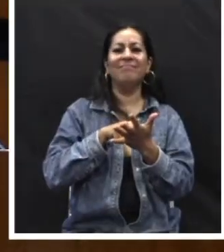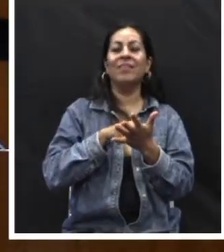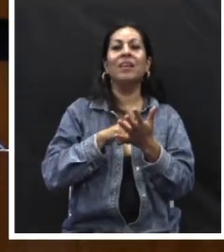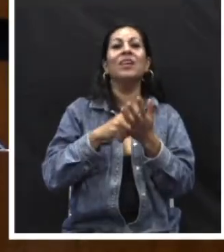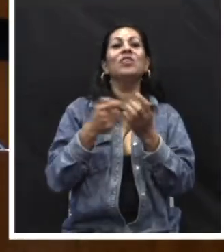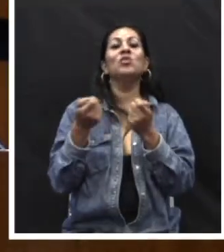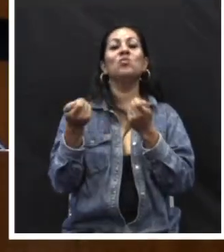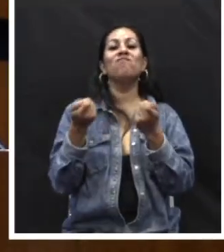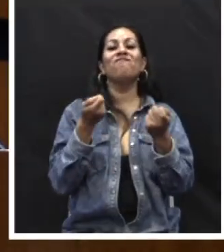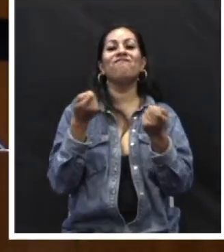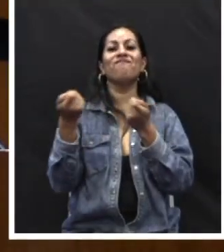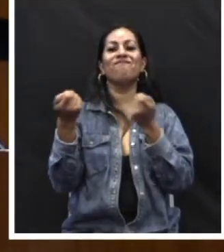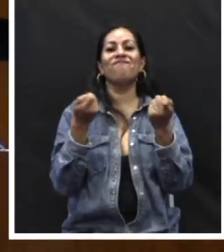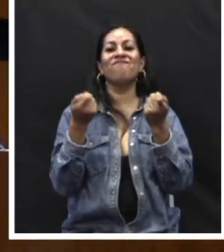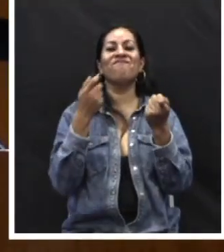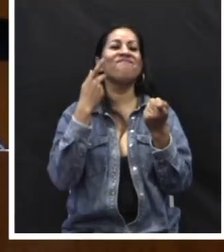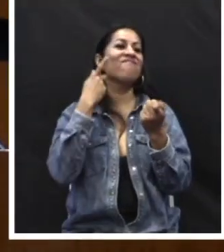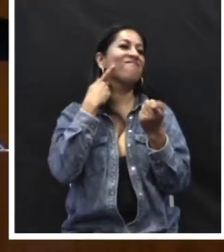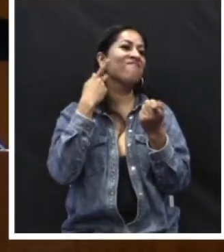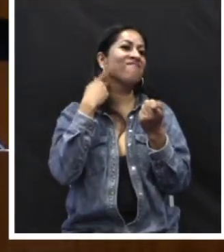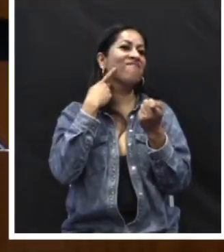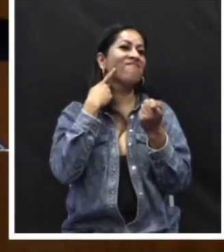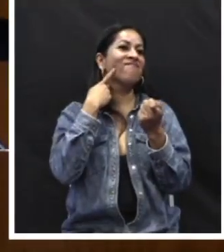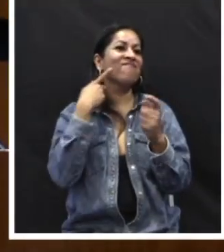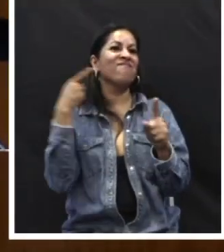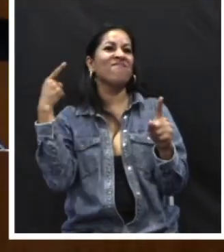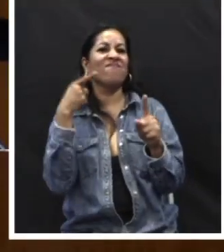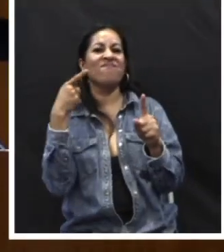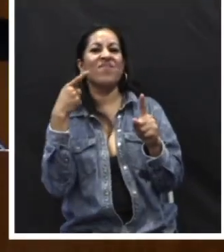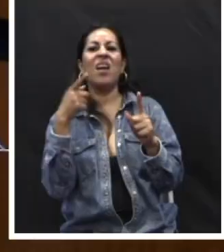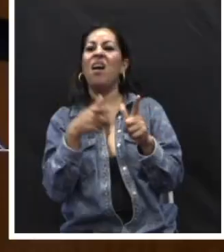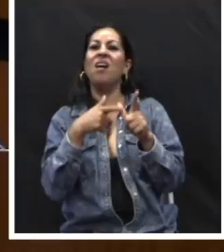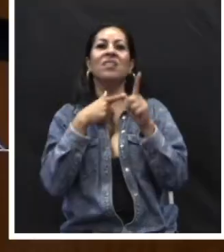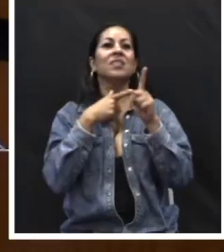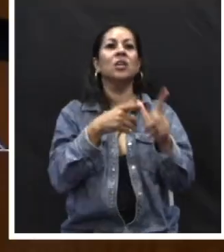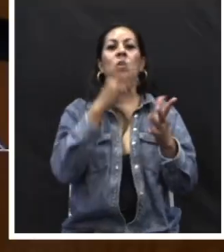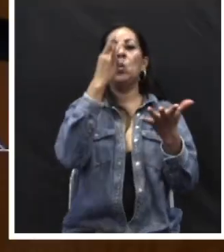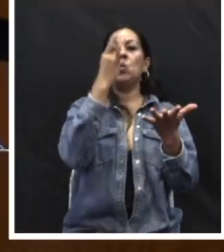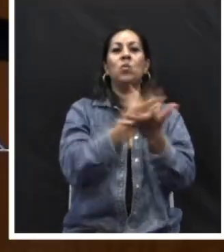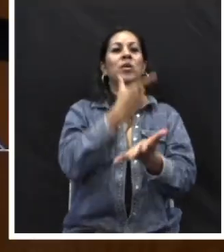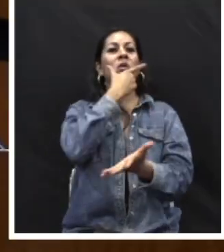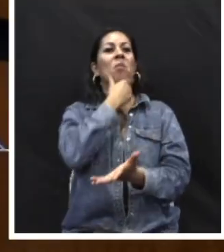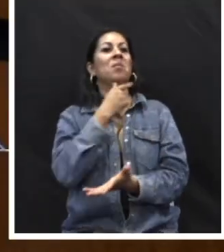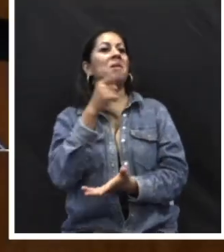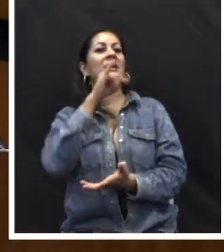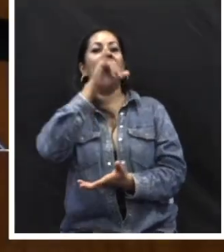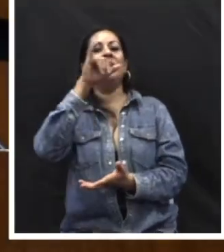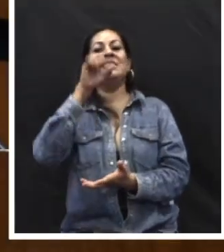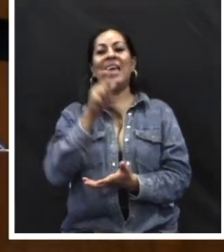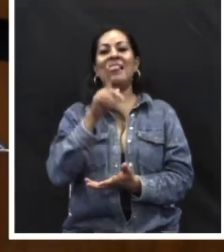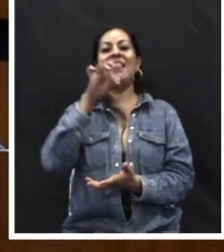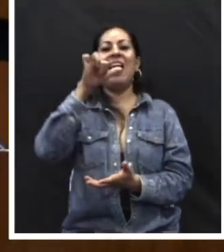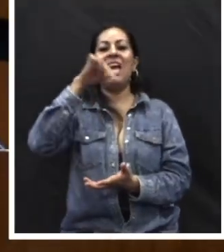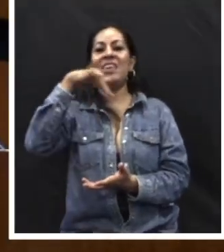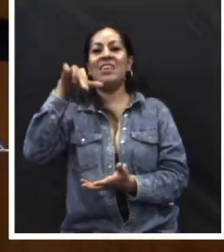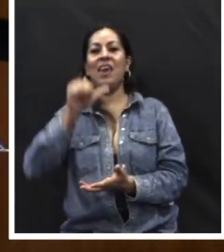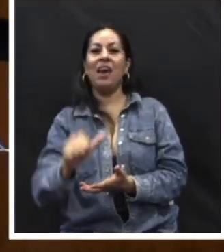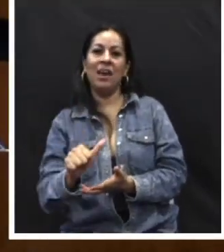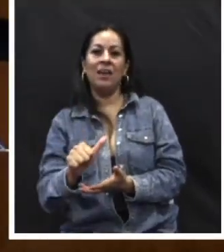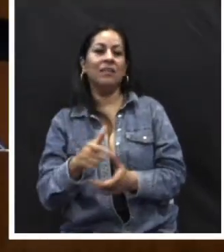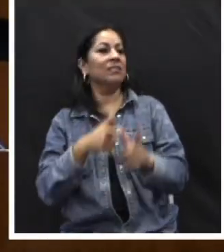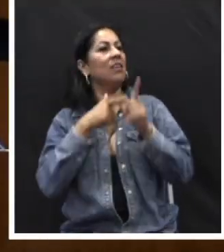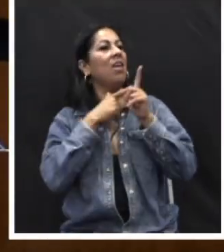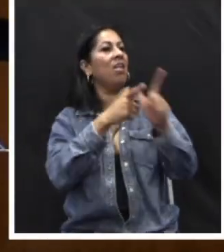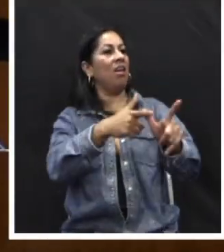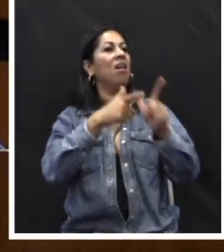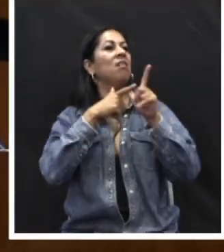una maniobra política turbia dirigida a perpetuar el poder de un solo hombre, Javier Saldaña Almazán,